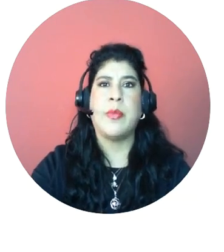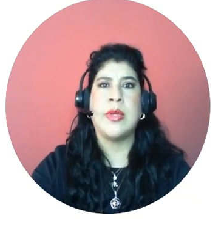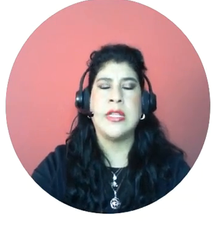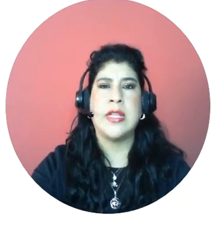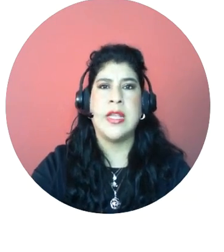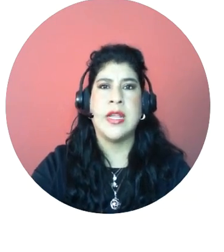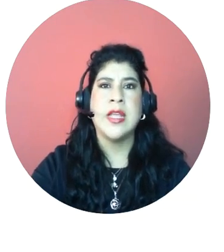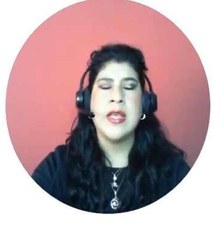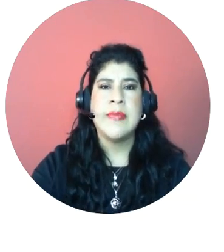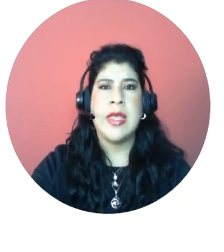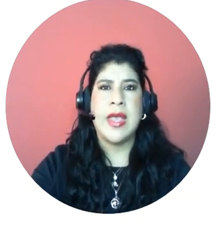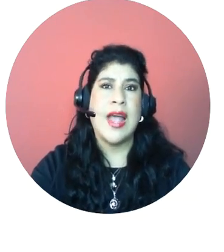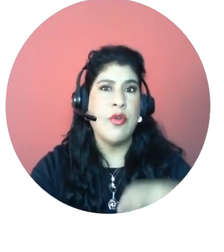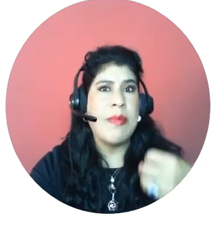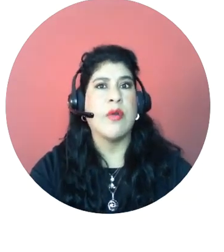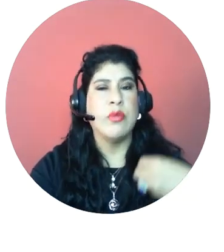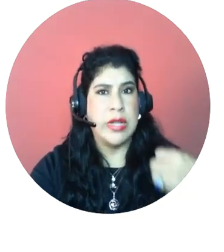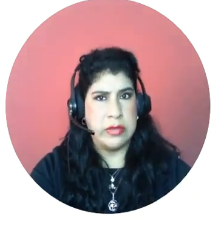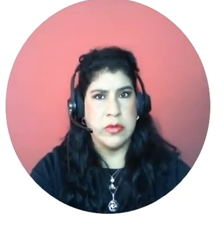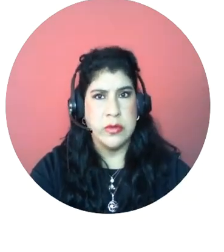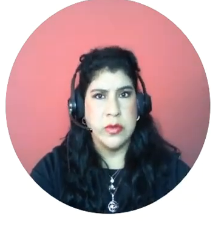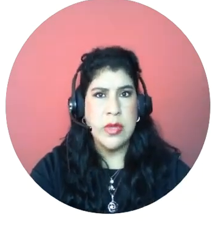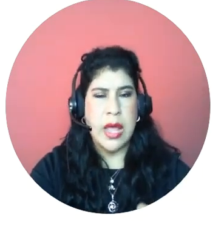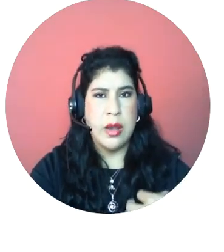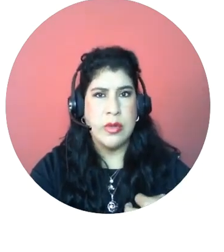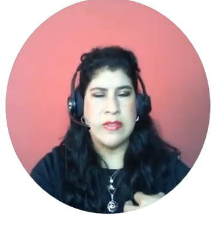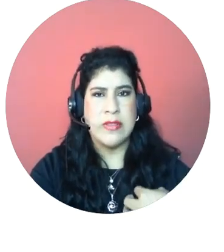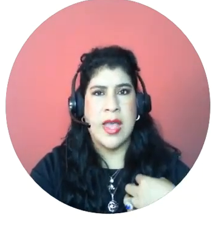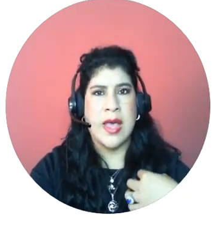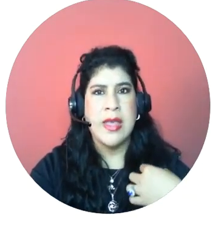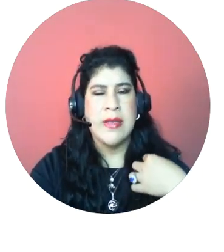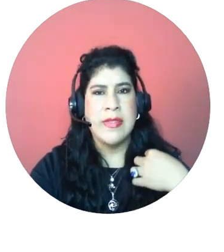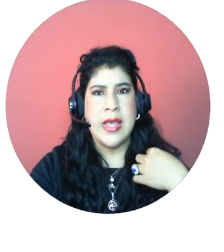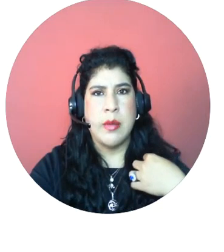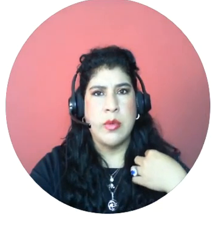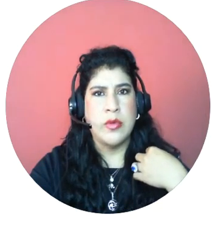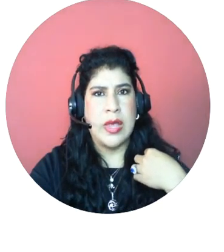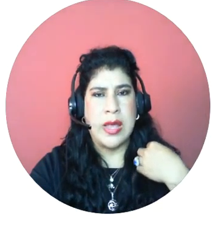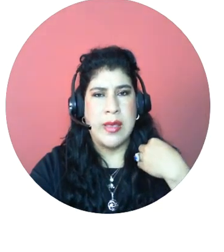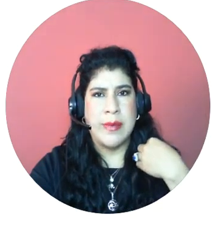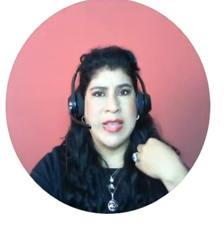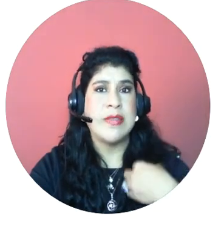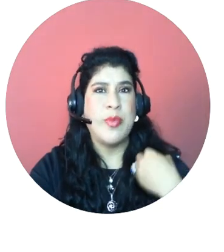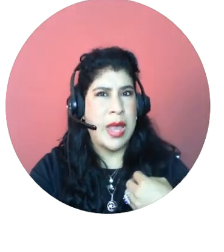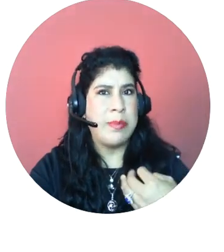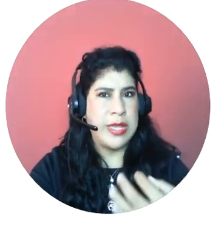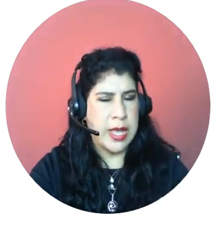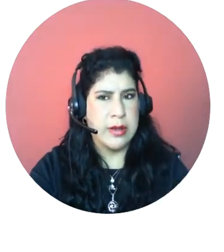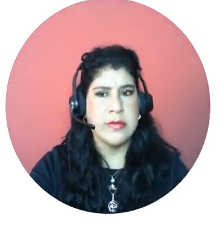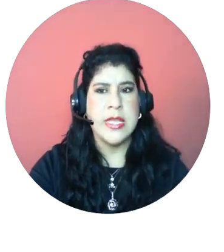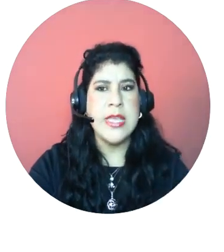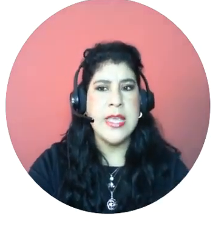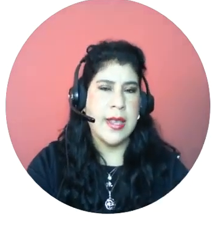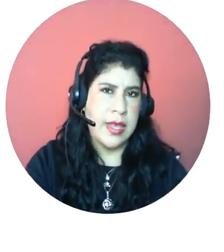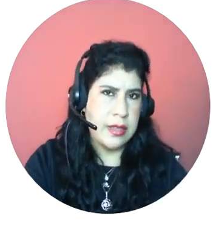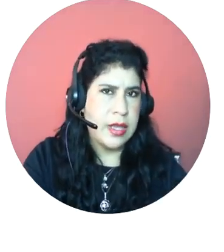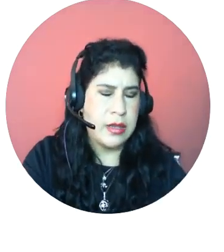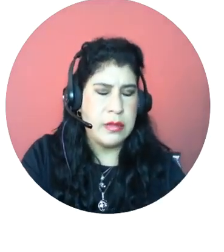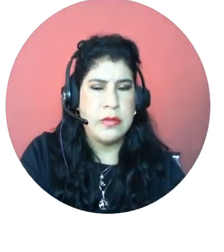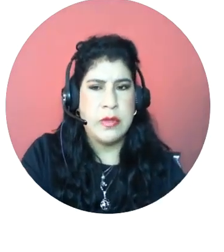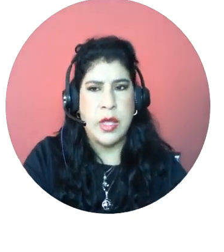mesas puedan tener algo más concreto no algo que sea digamos que se pueda aplicar y